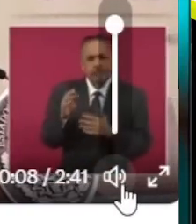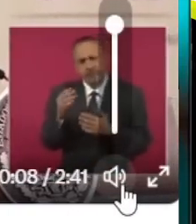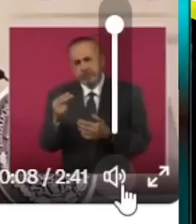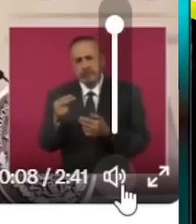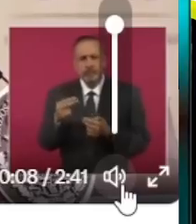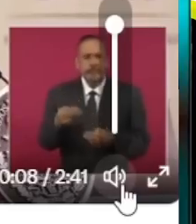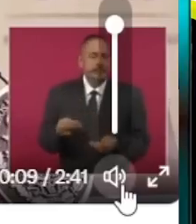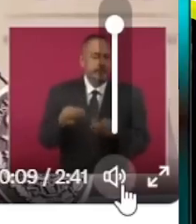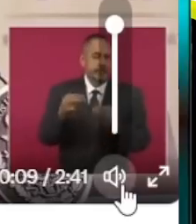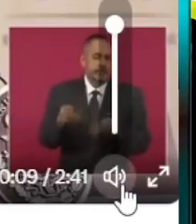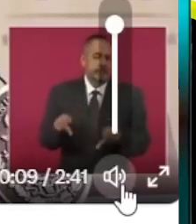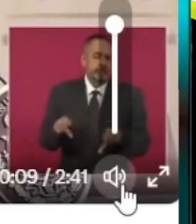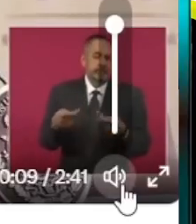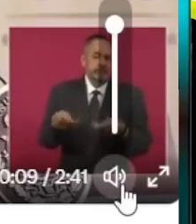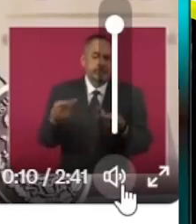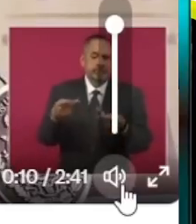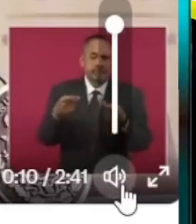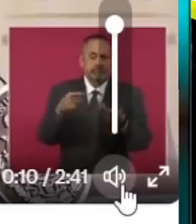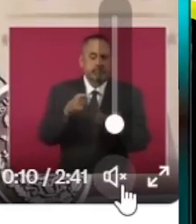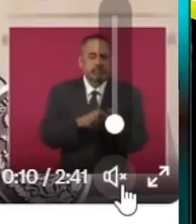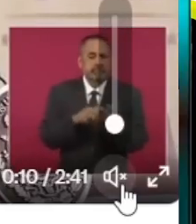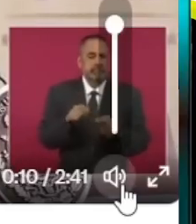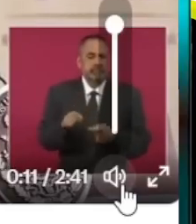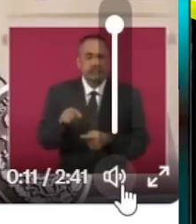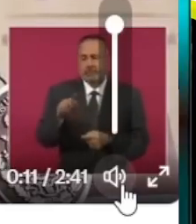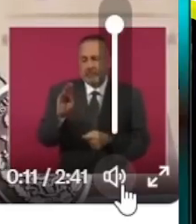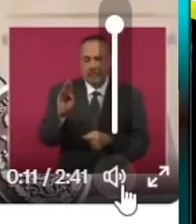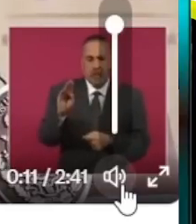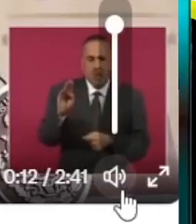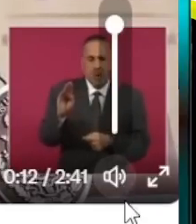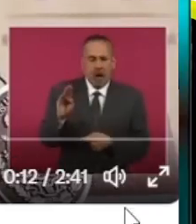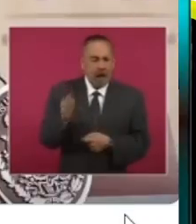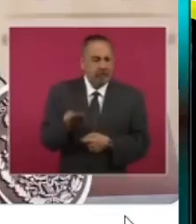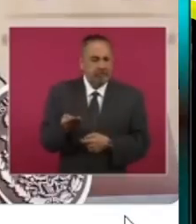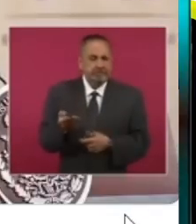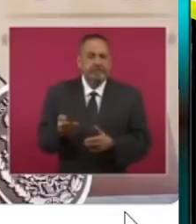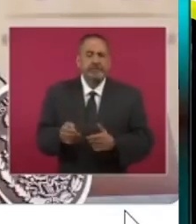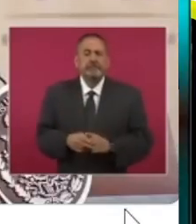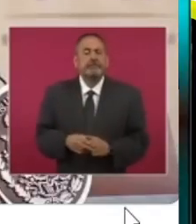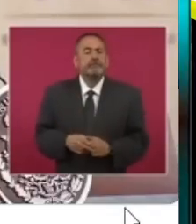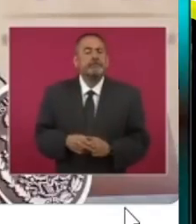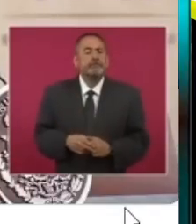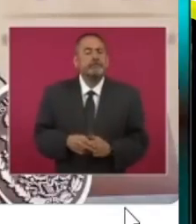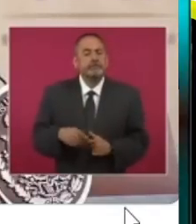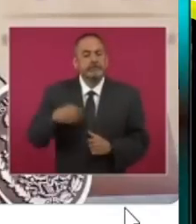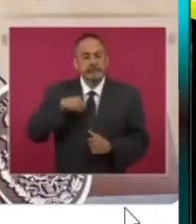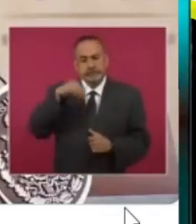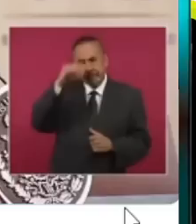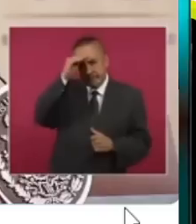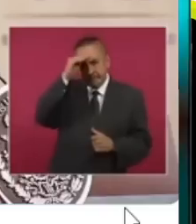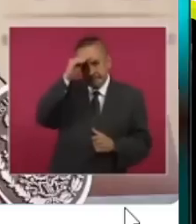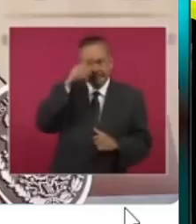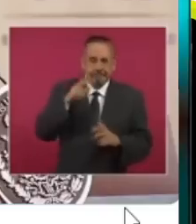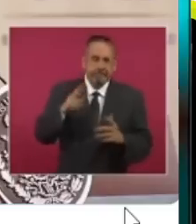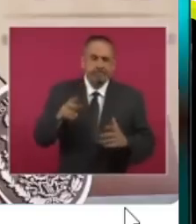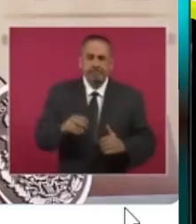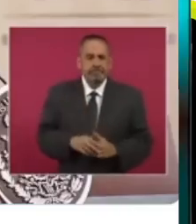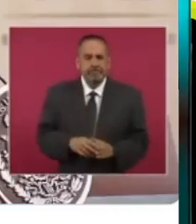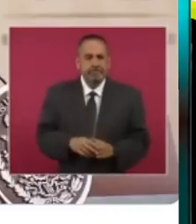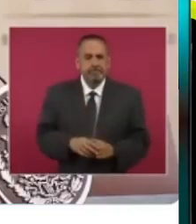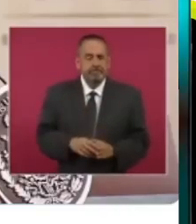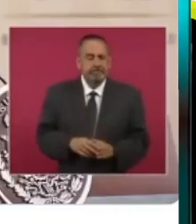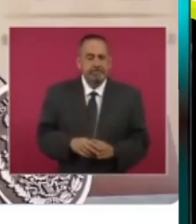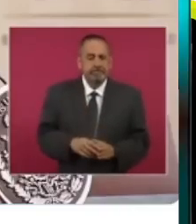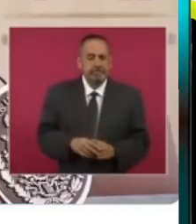comercialización de la pienso que es totalmente